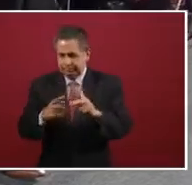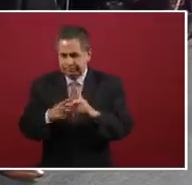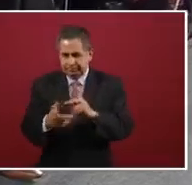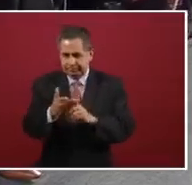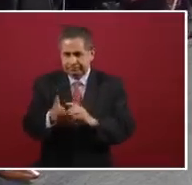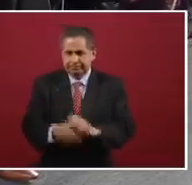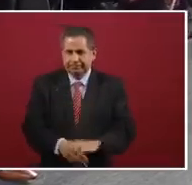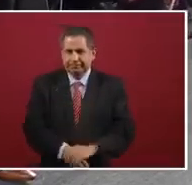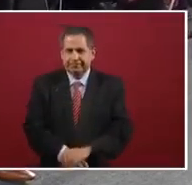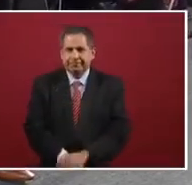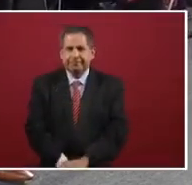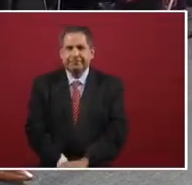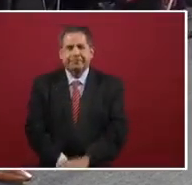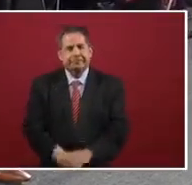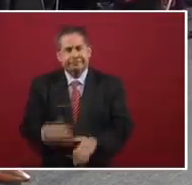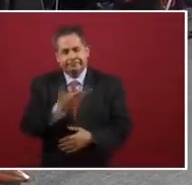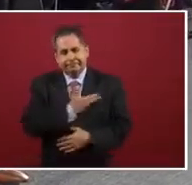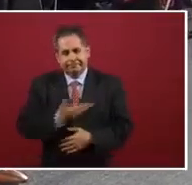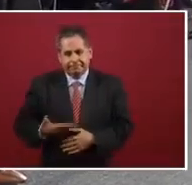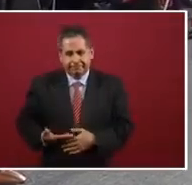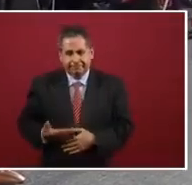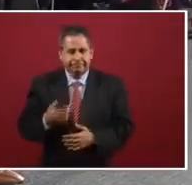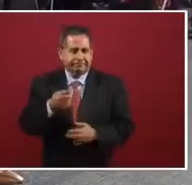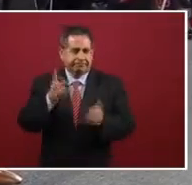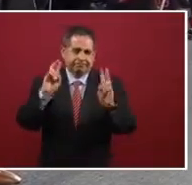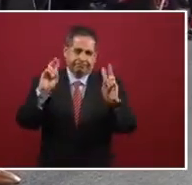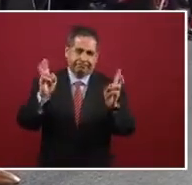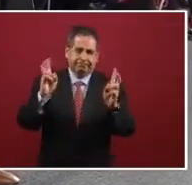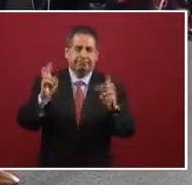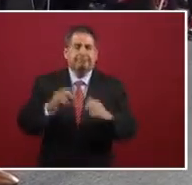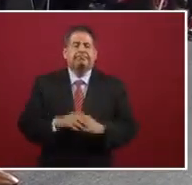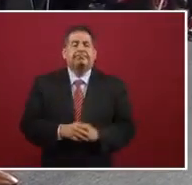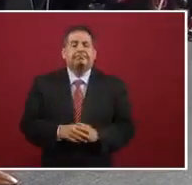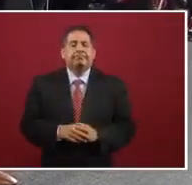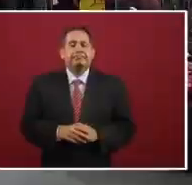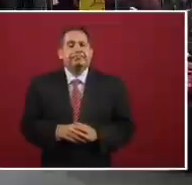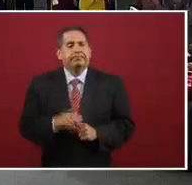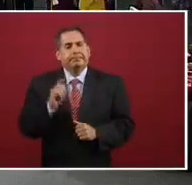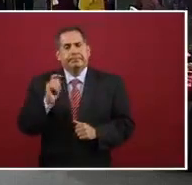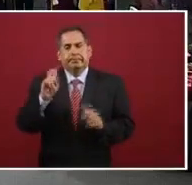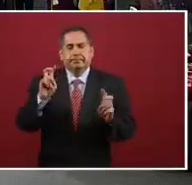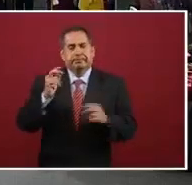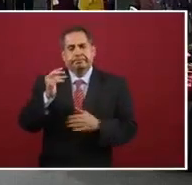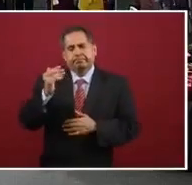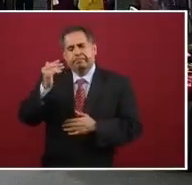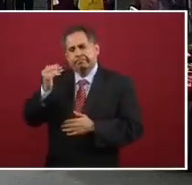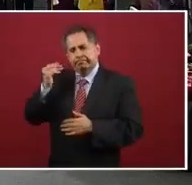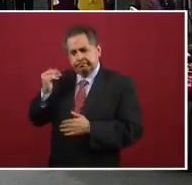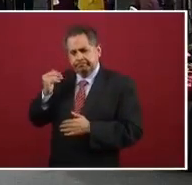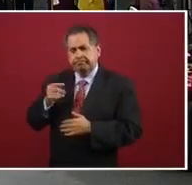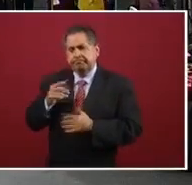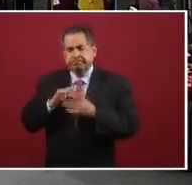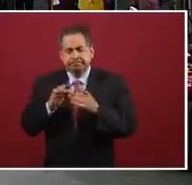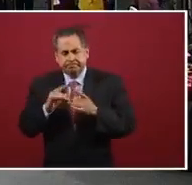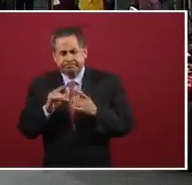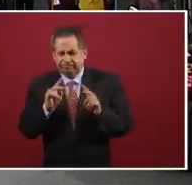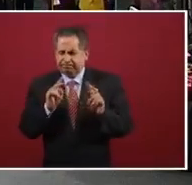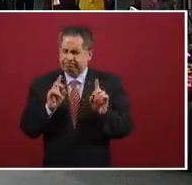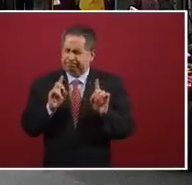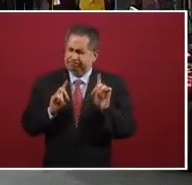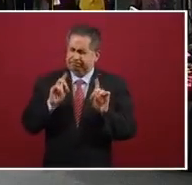ver. Presidente, es un tema que se trató hace algunos días, que provocó